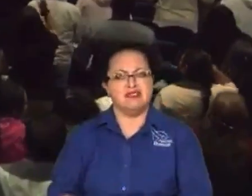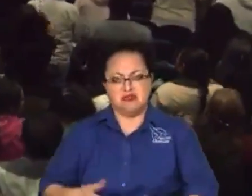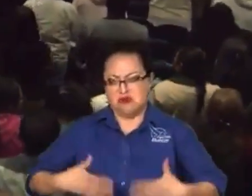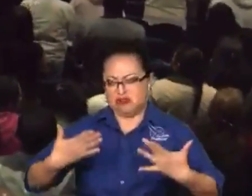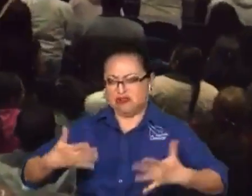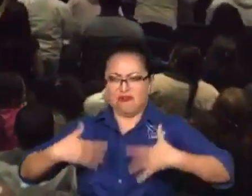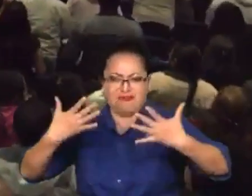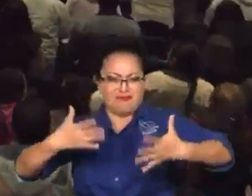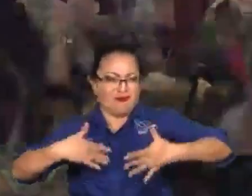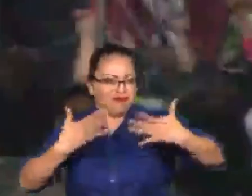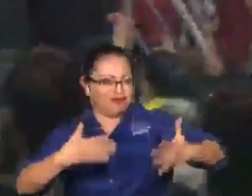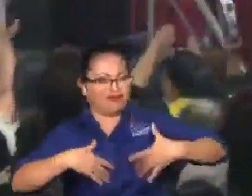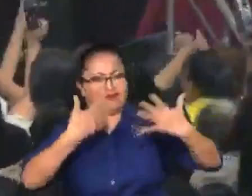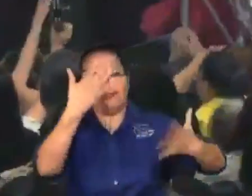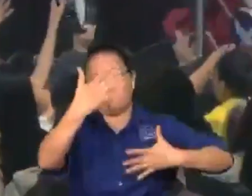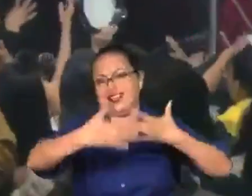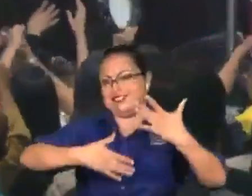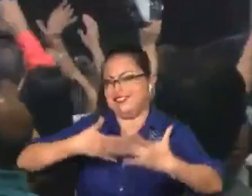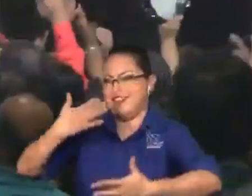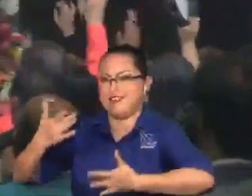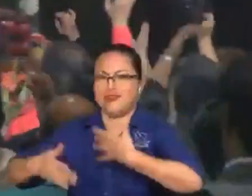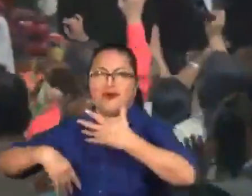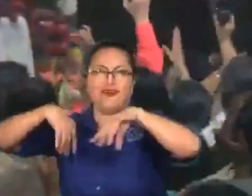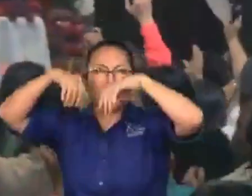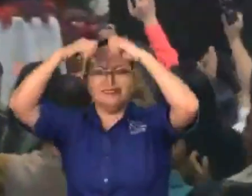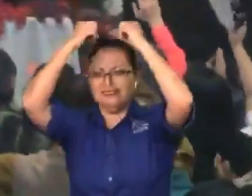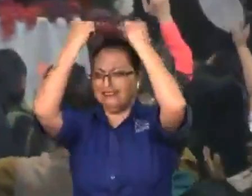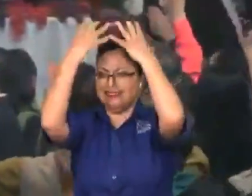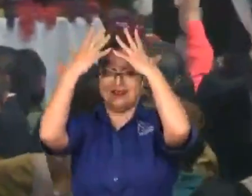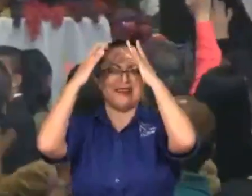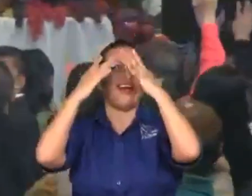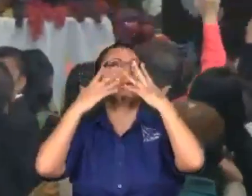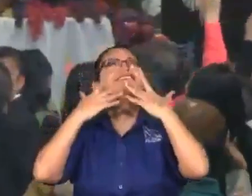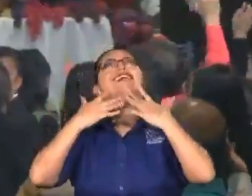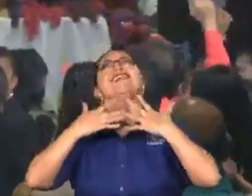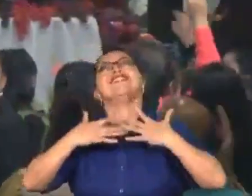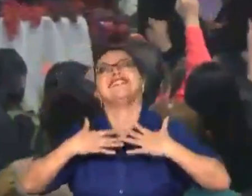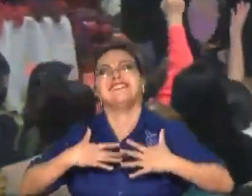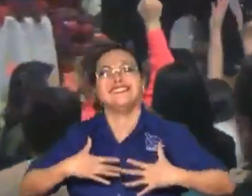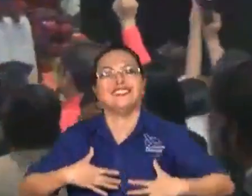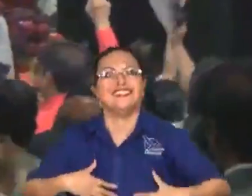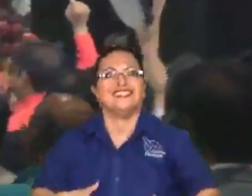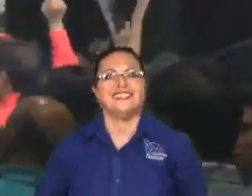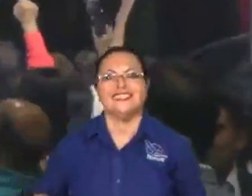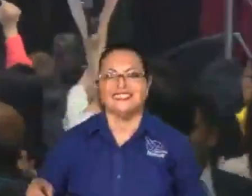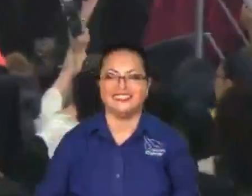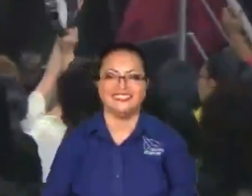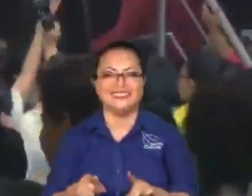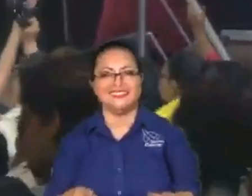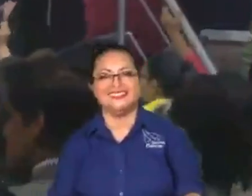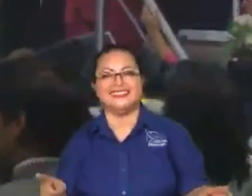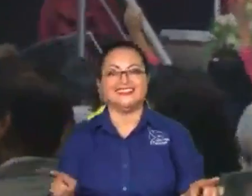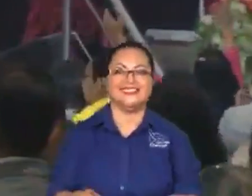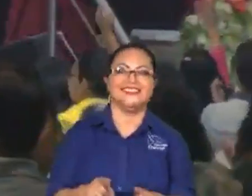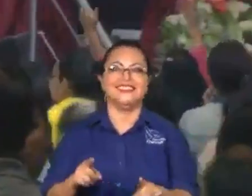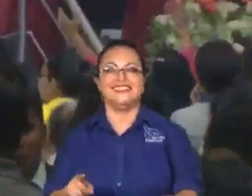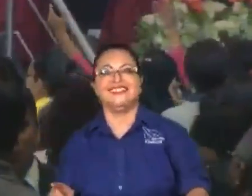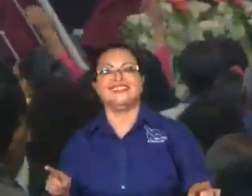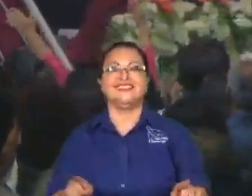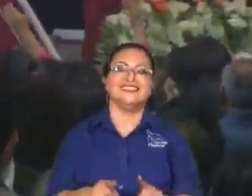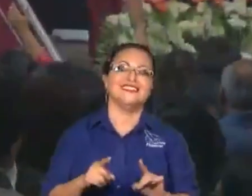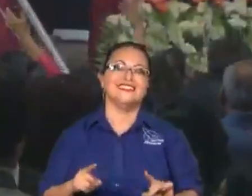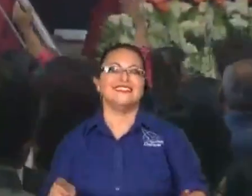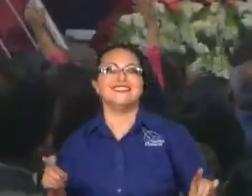ríos de agua viva, ríos de agua viva, ríos de agua viva que saltan para vida eterna. Sí,